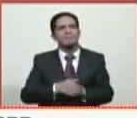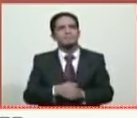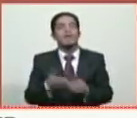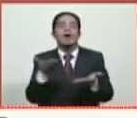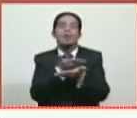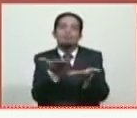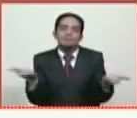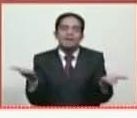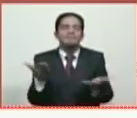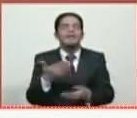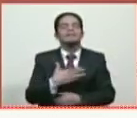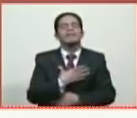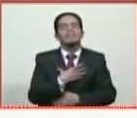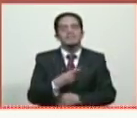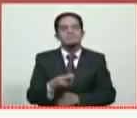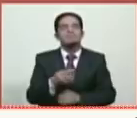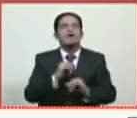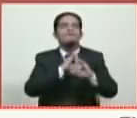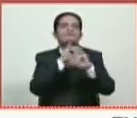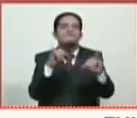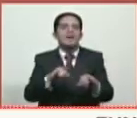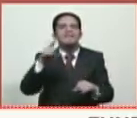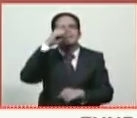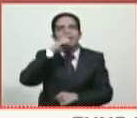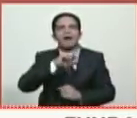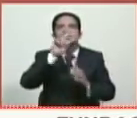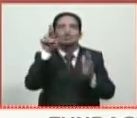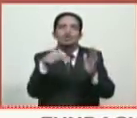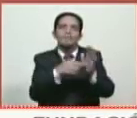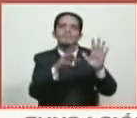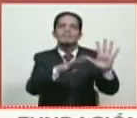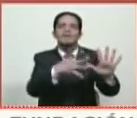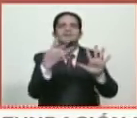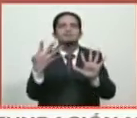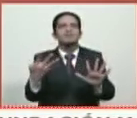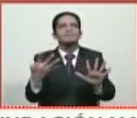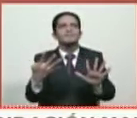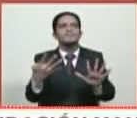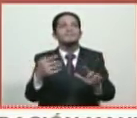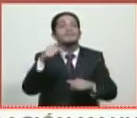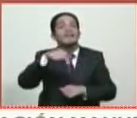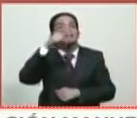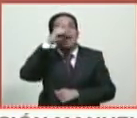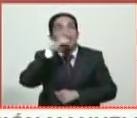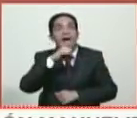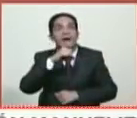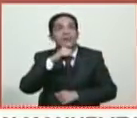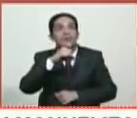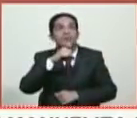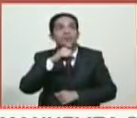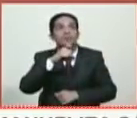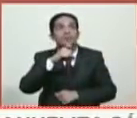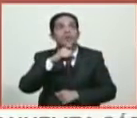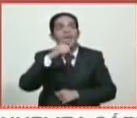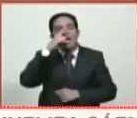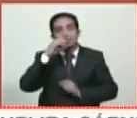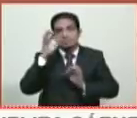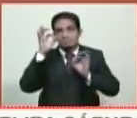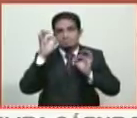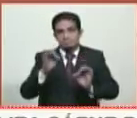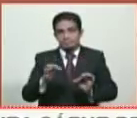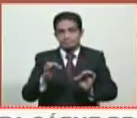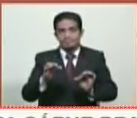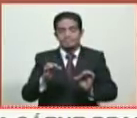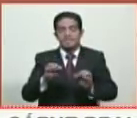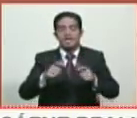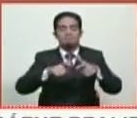les deseamos un muy feliz año 2019. Será un año de consolidación definitiva de la